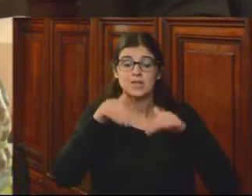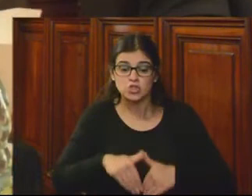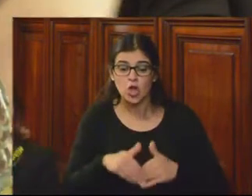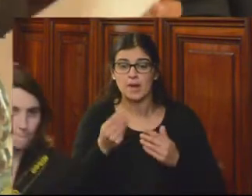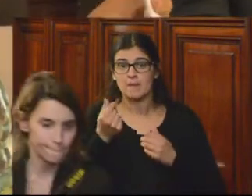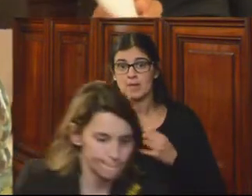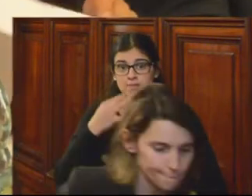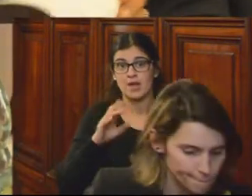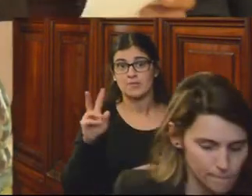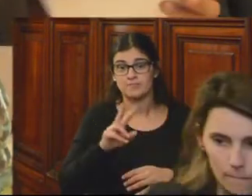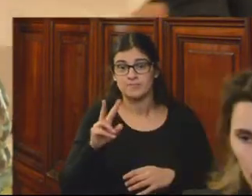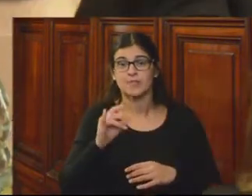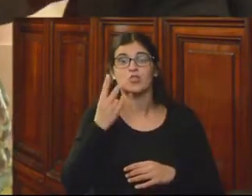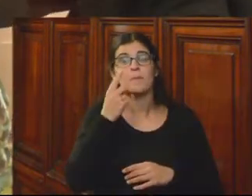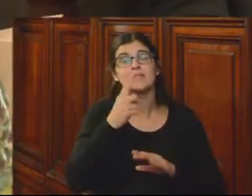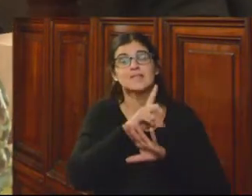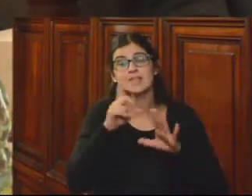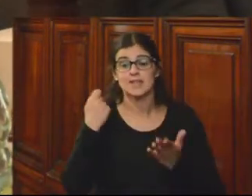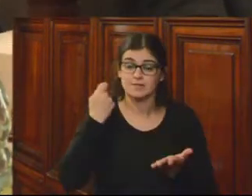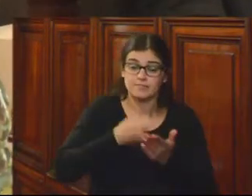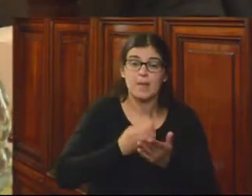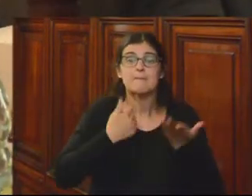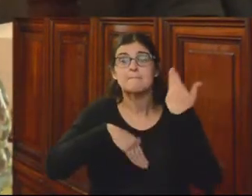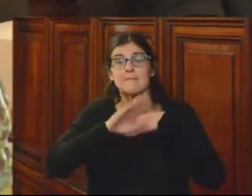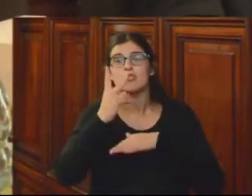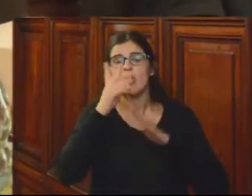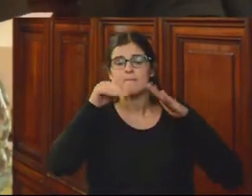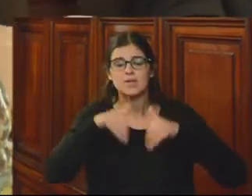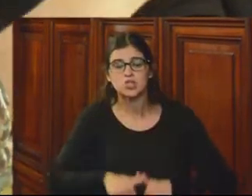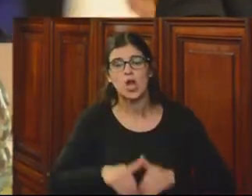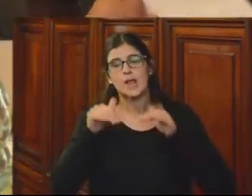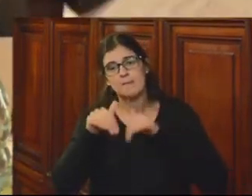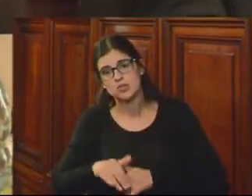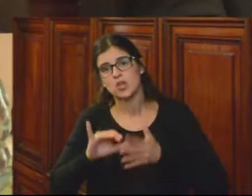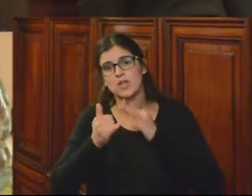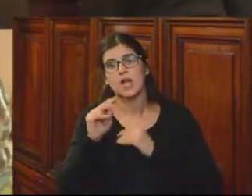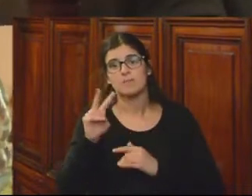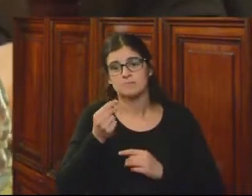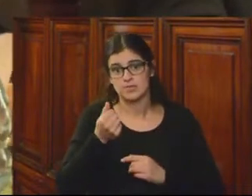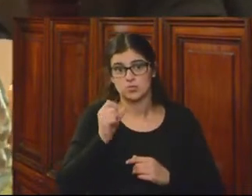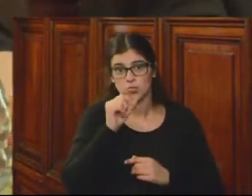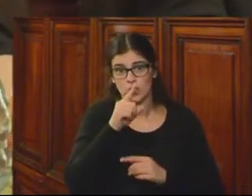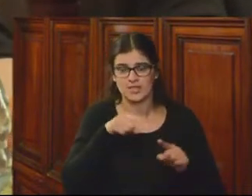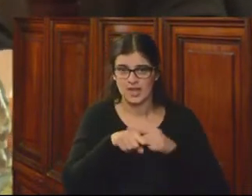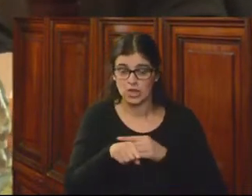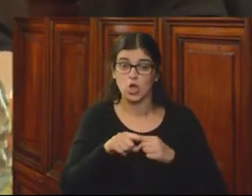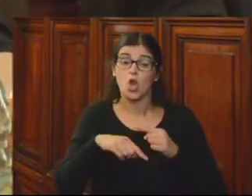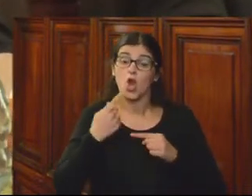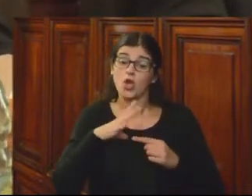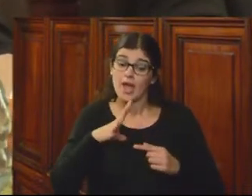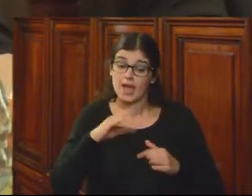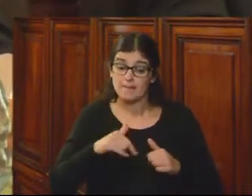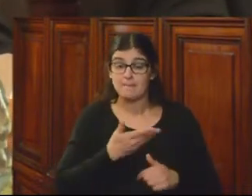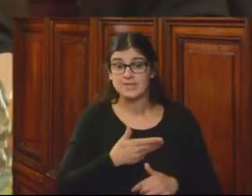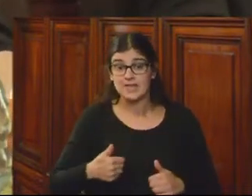bolívares y para el año 2017 la inversión va a ser de más de 2 millones de millones de bolívares directamente. De los retos que tenemos, señor